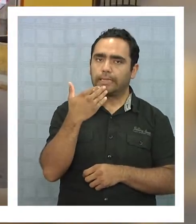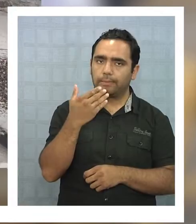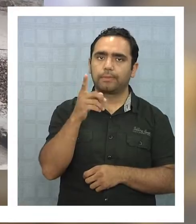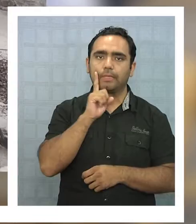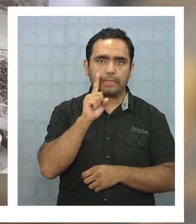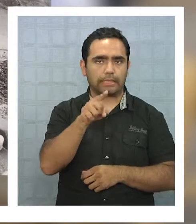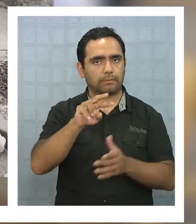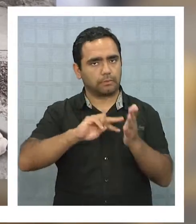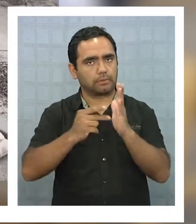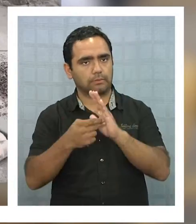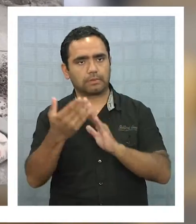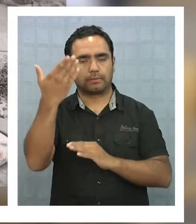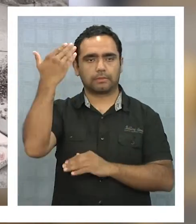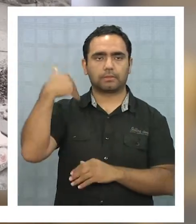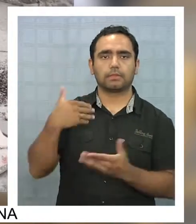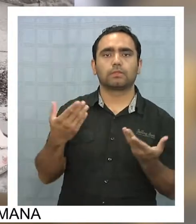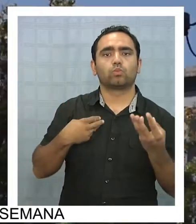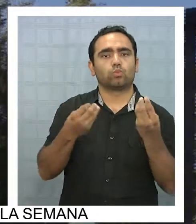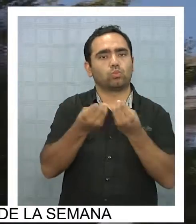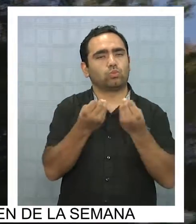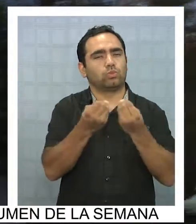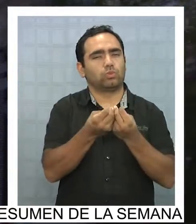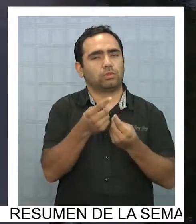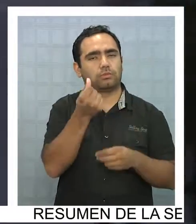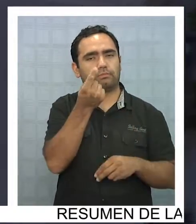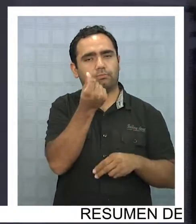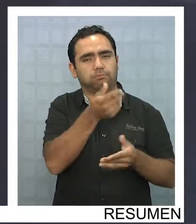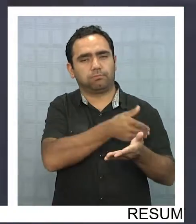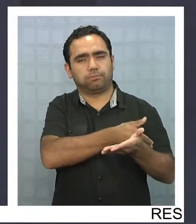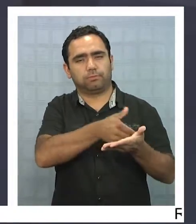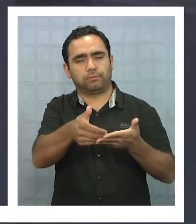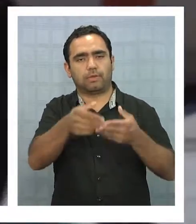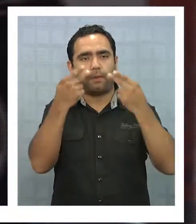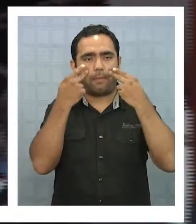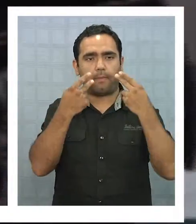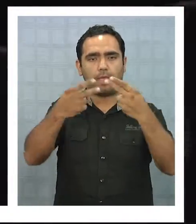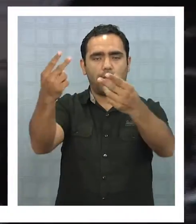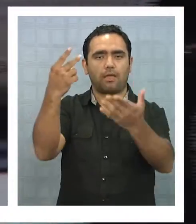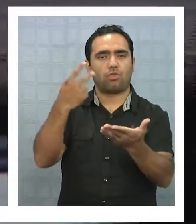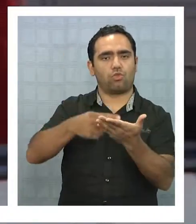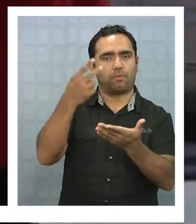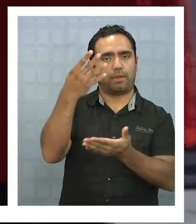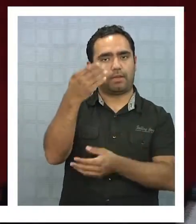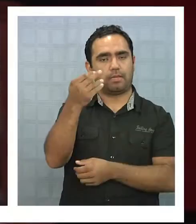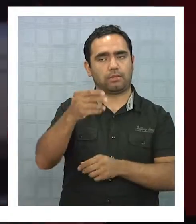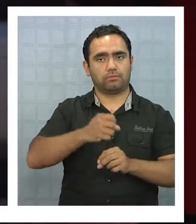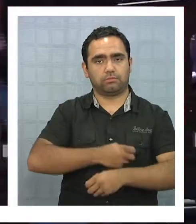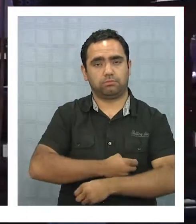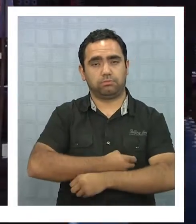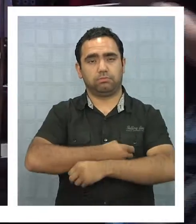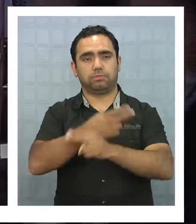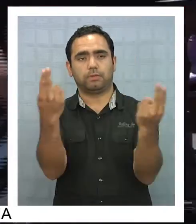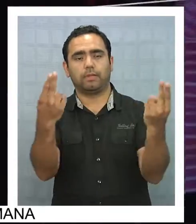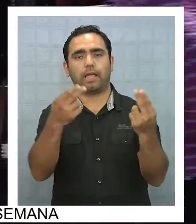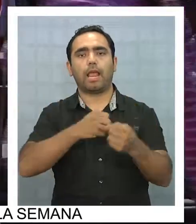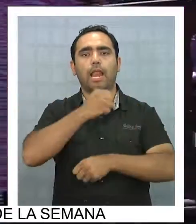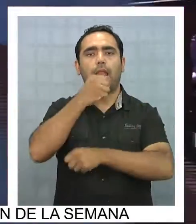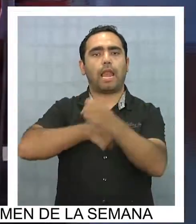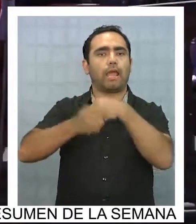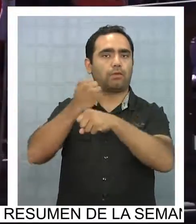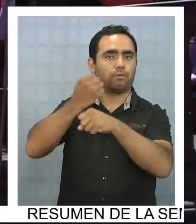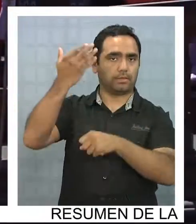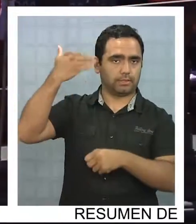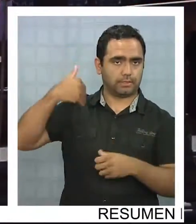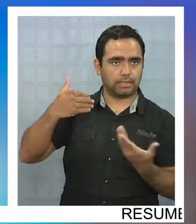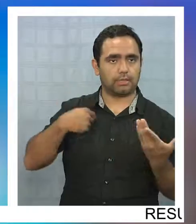por ejemplo, los millonarios viajes del municipio en el 2014 que salieron a la luz pública durante el año pasado y que